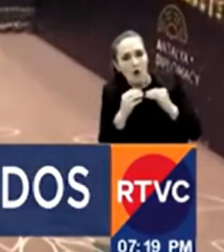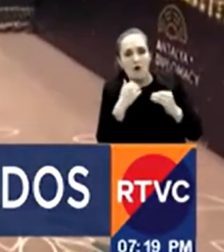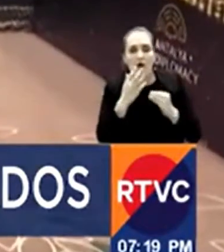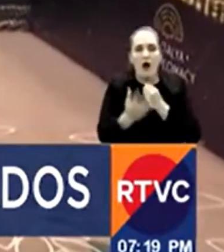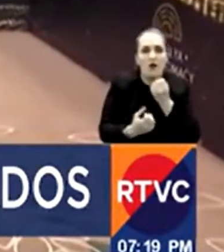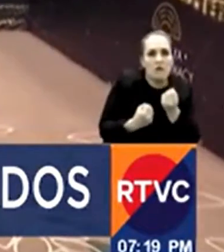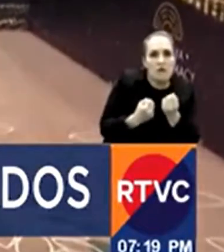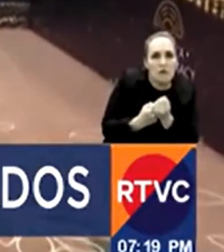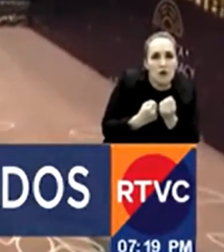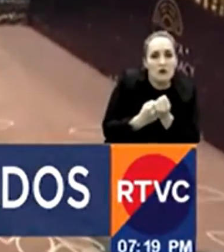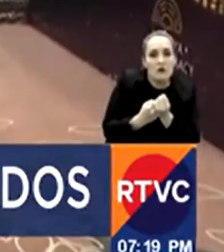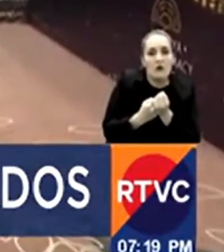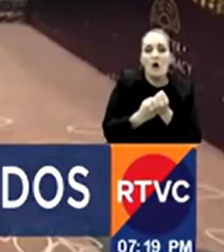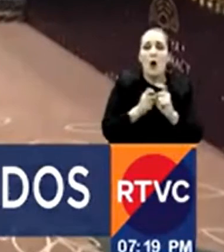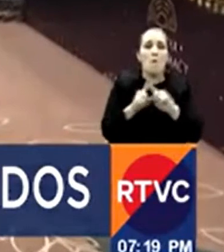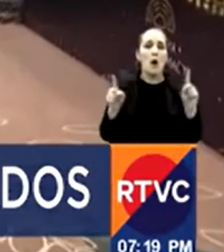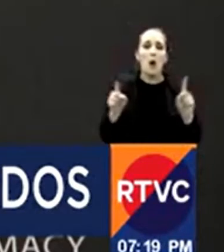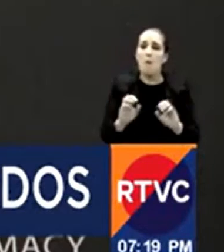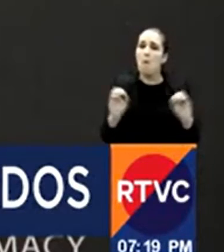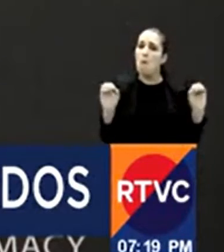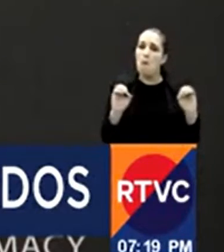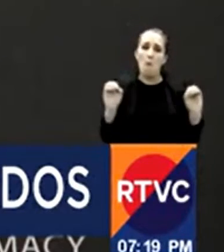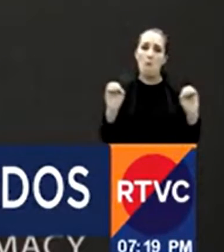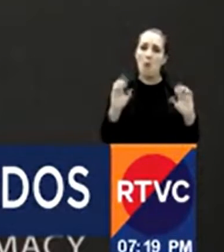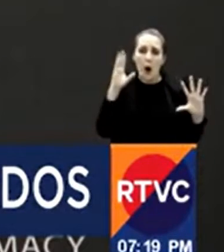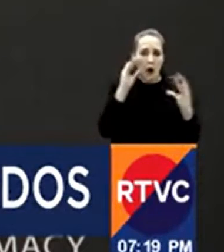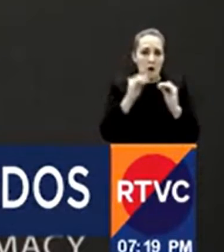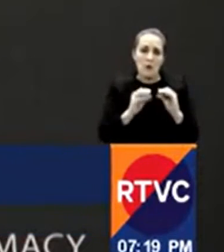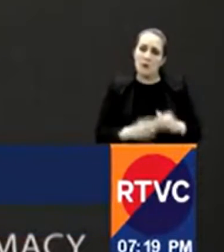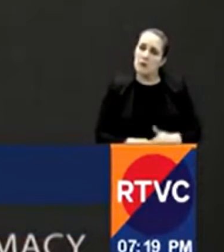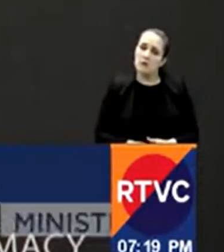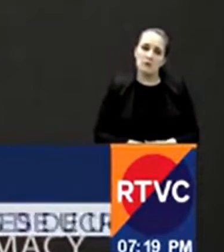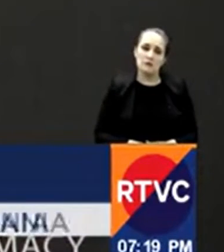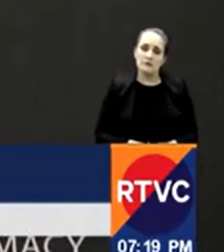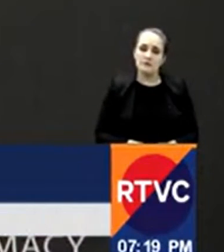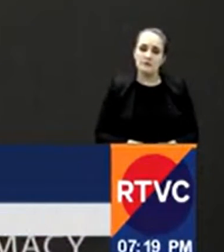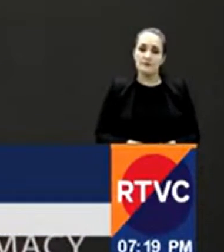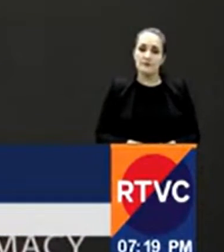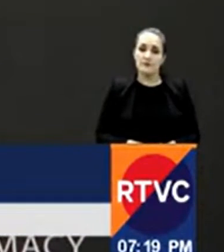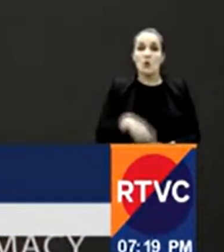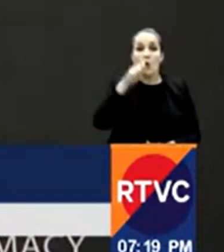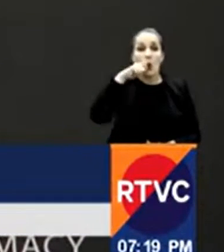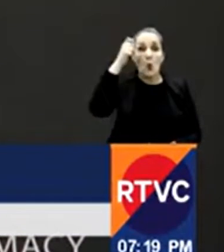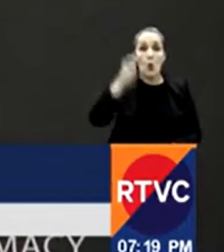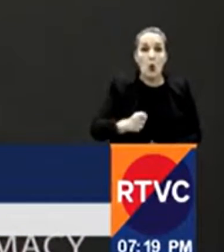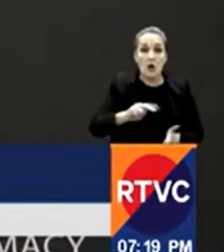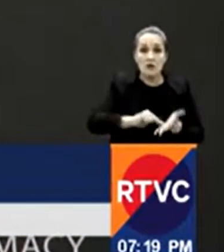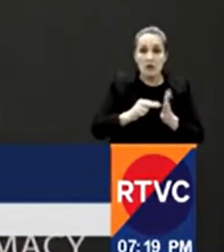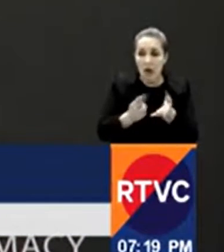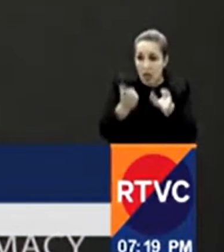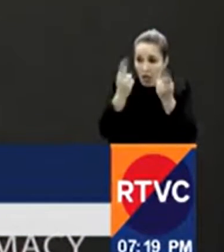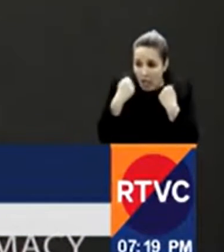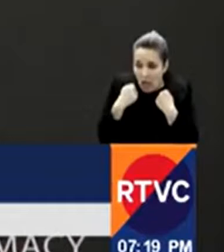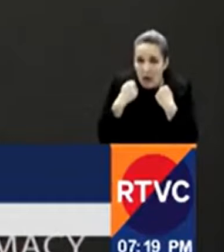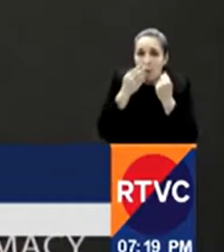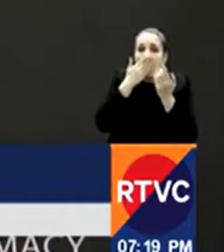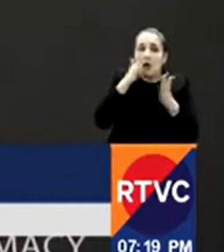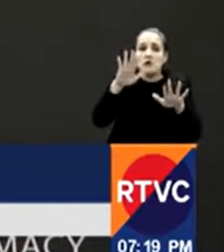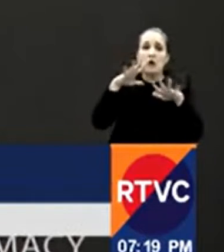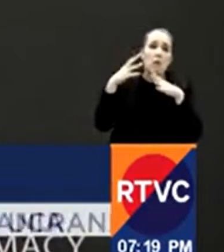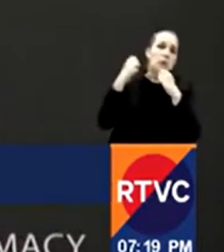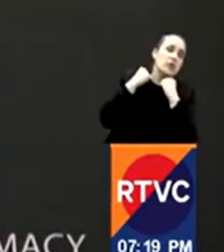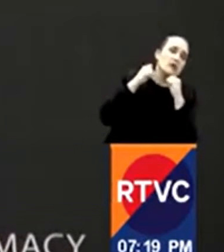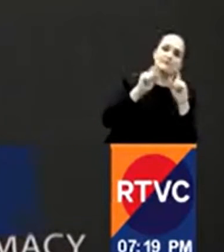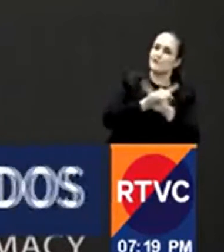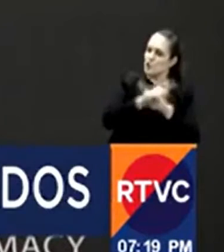situación trascendió sin asomos de conseguirlo. Ucrania no se ha rendido, no se rinde y no se rendirá. Estamos